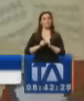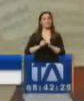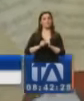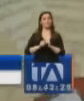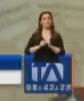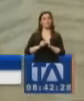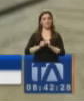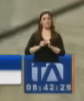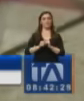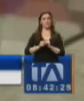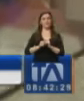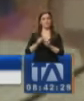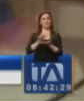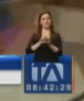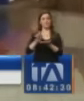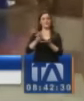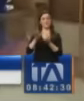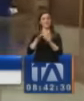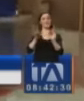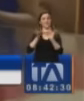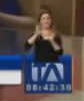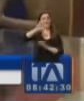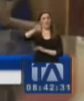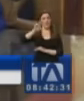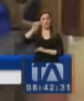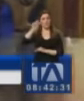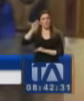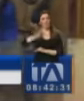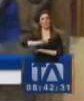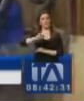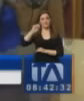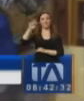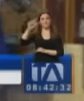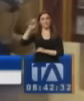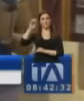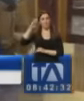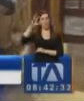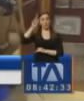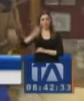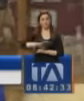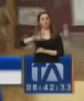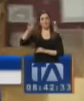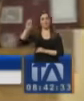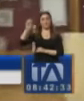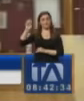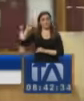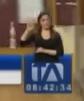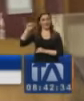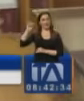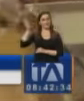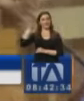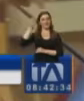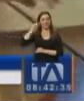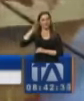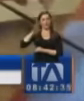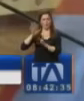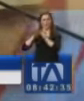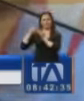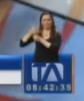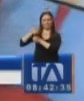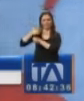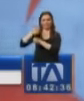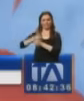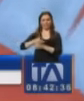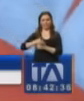Mera de la letra del himno nacional. Yo quiero, por favor, que nuestro compañero Freddy se acerque y pueda hacer una toma